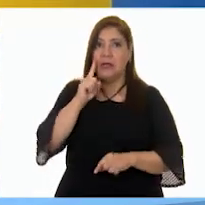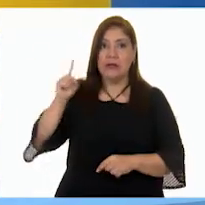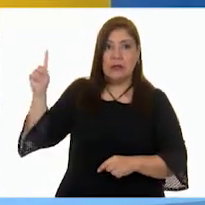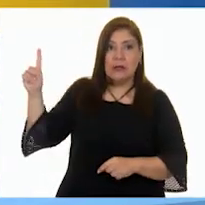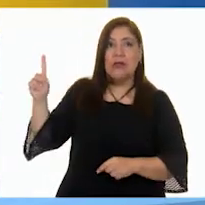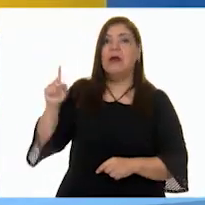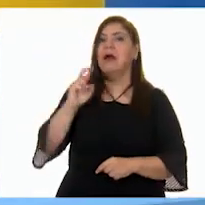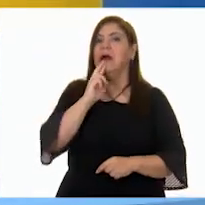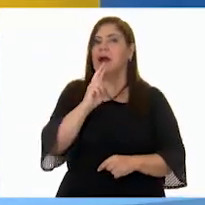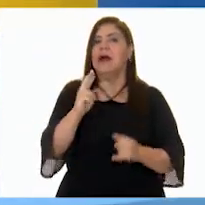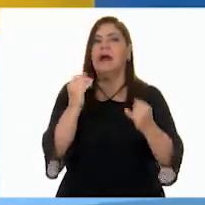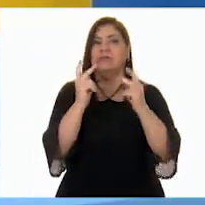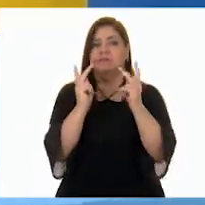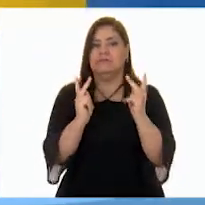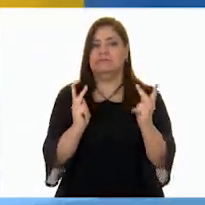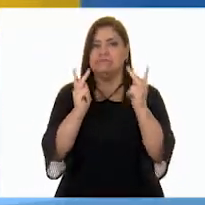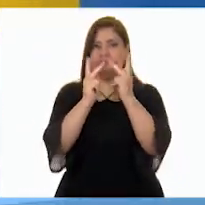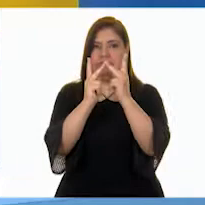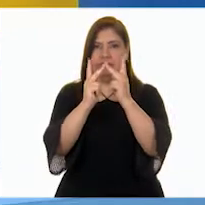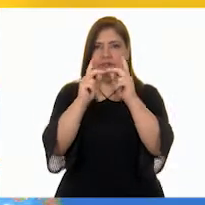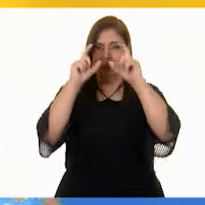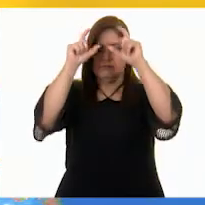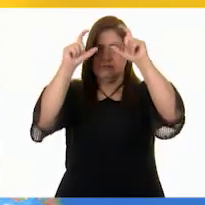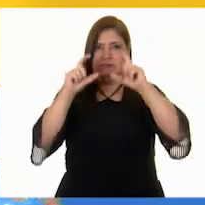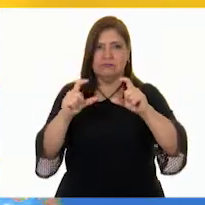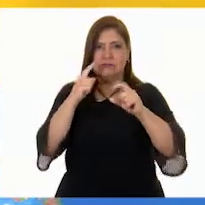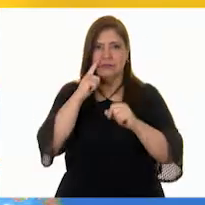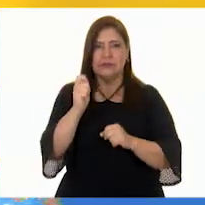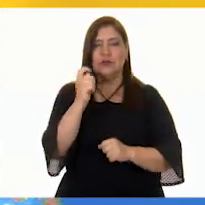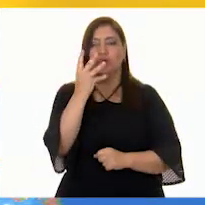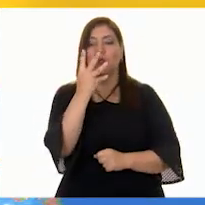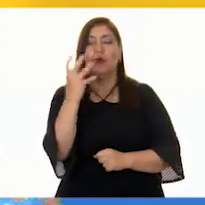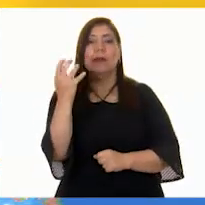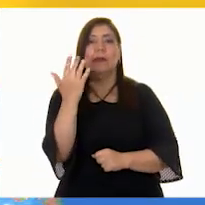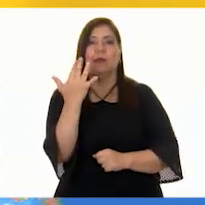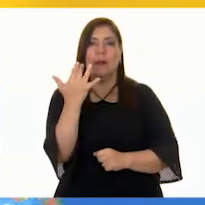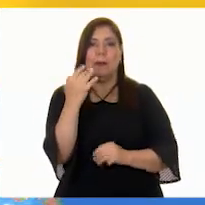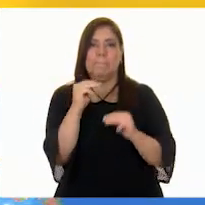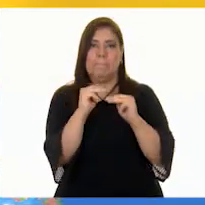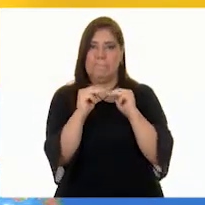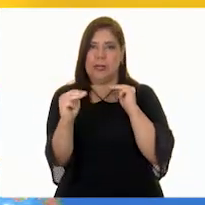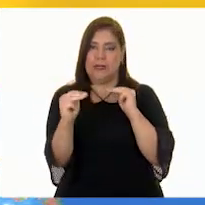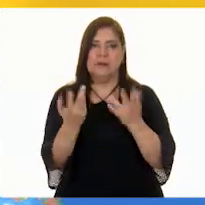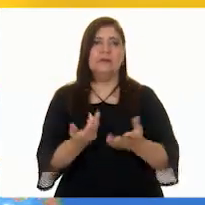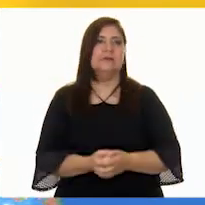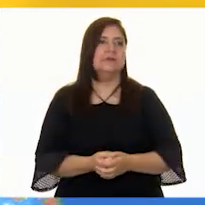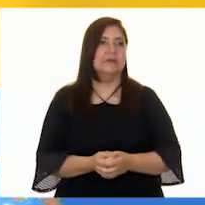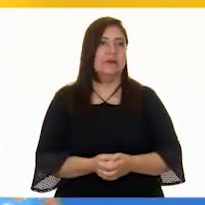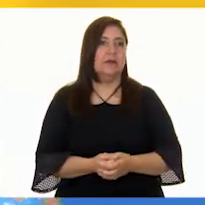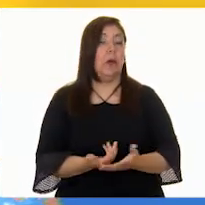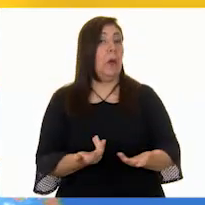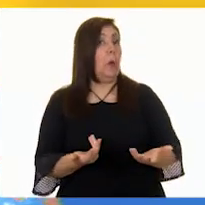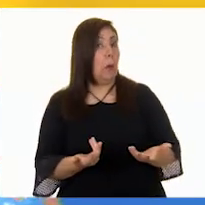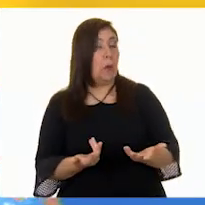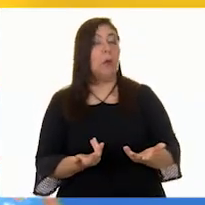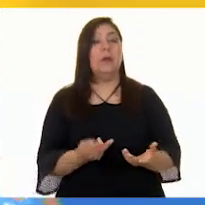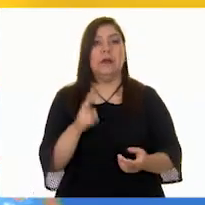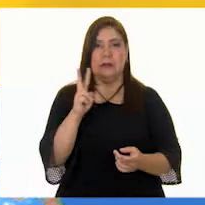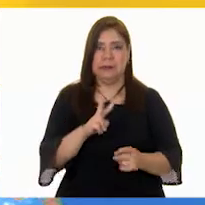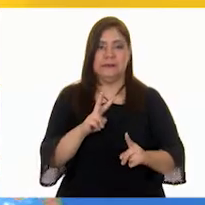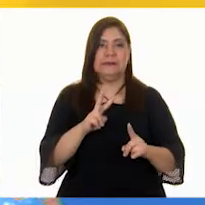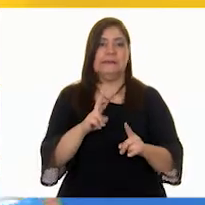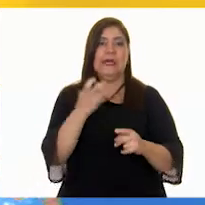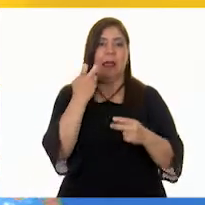resultado. ¿Ya vieron? 450 metros. Ajá. Oh. Como ven,